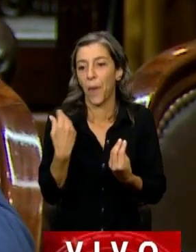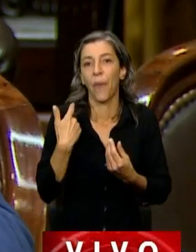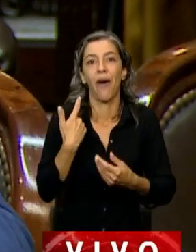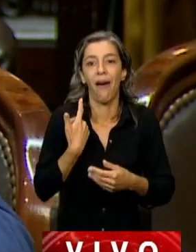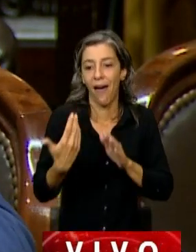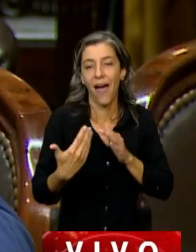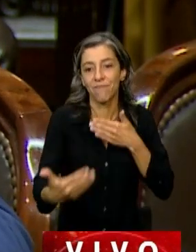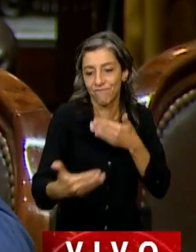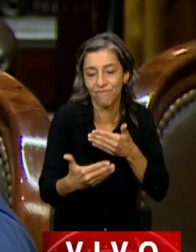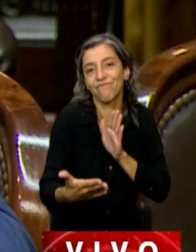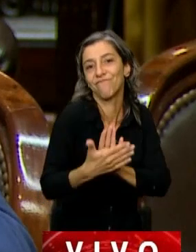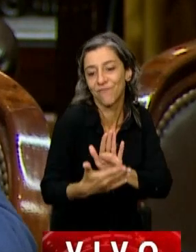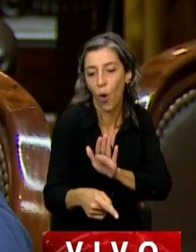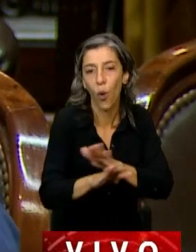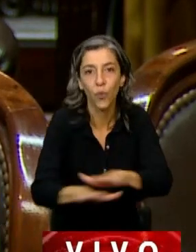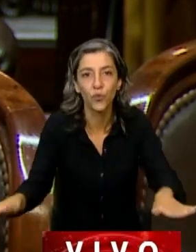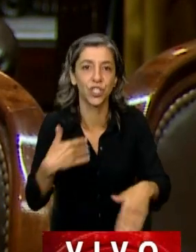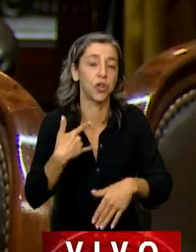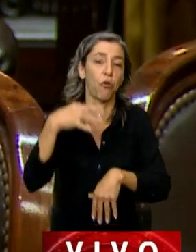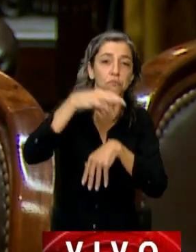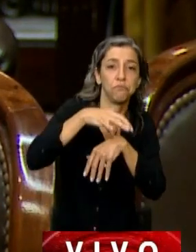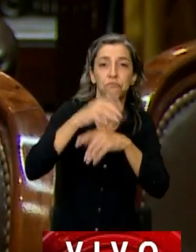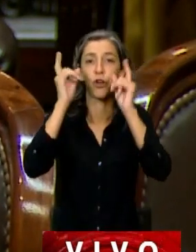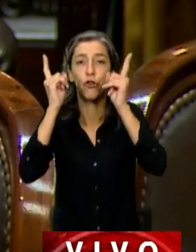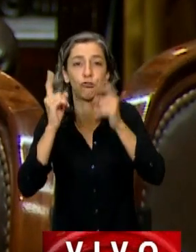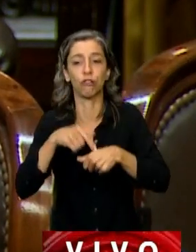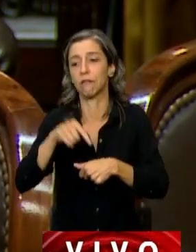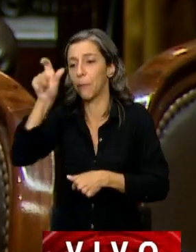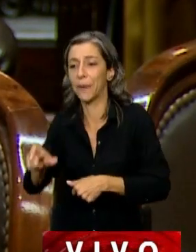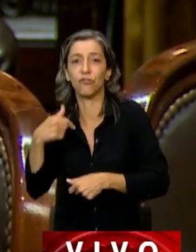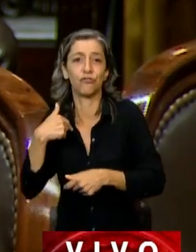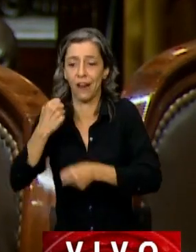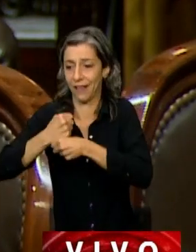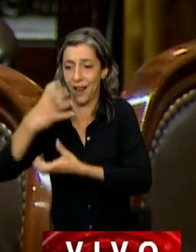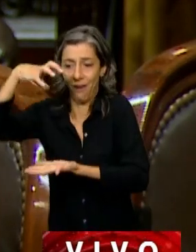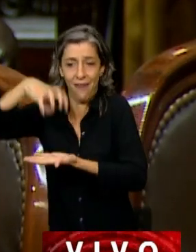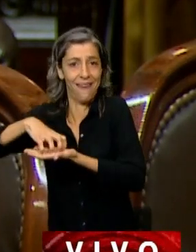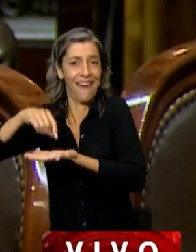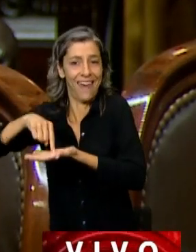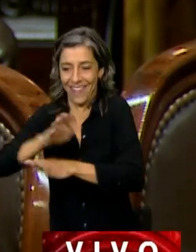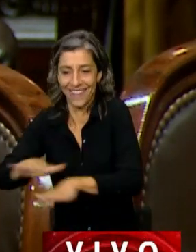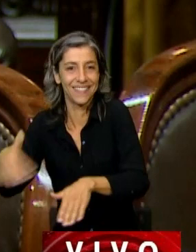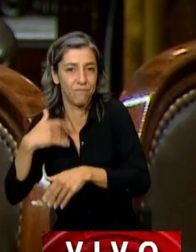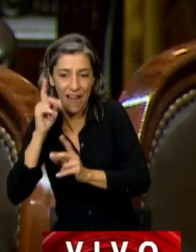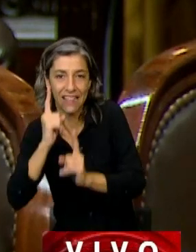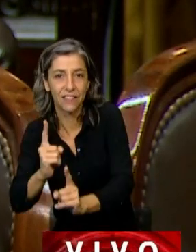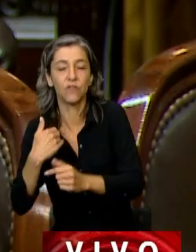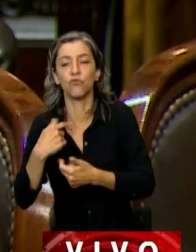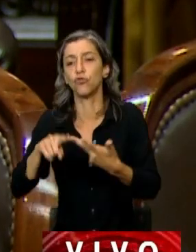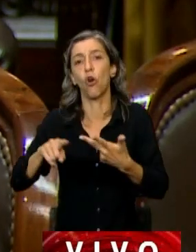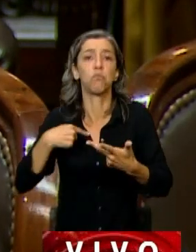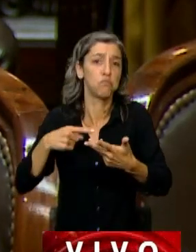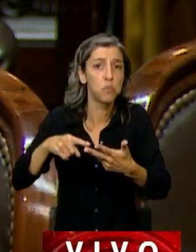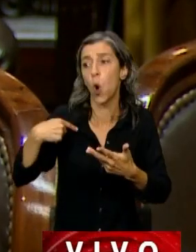un médico, pensemos en el personal que trabaja en los centros de primera infancia, en la justicia, naturalmente